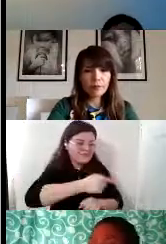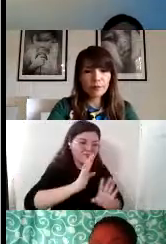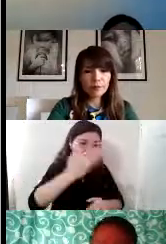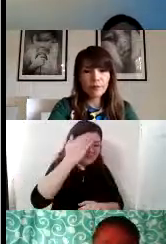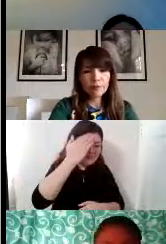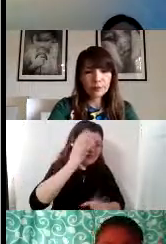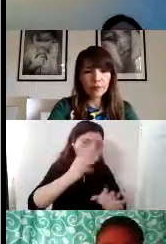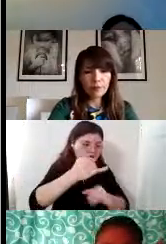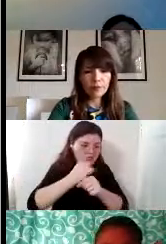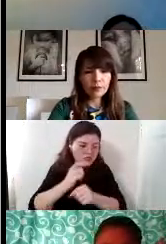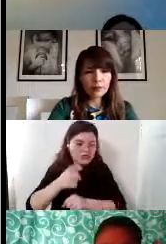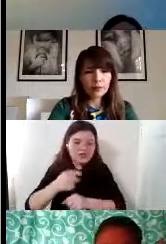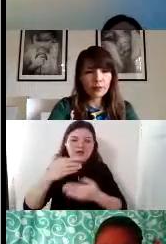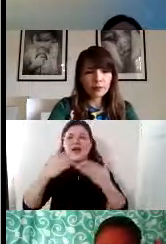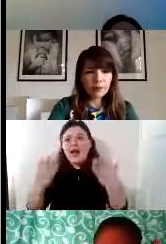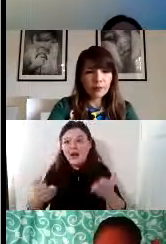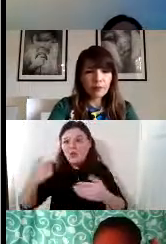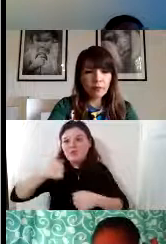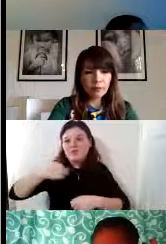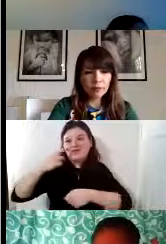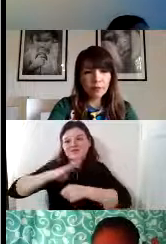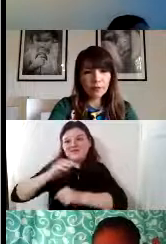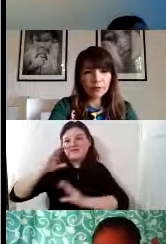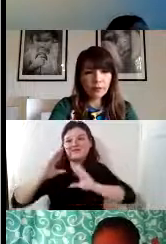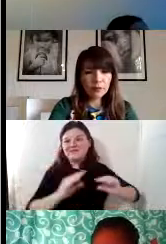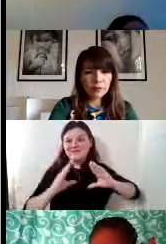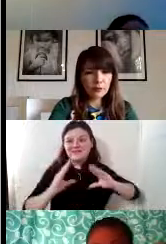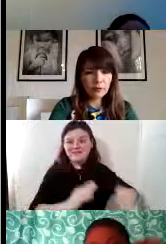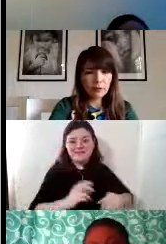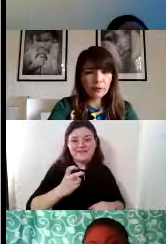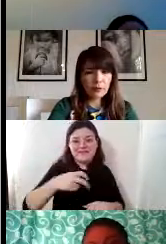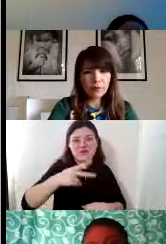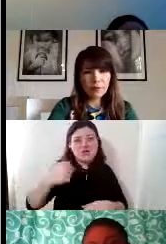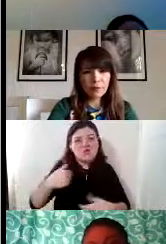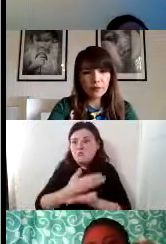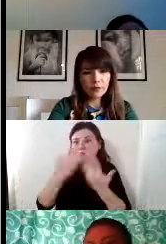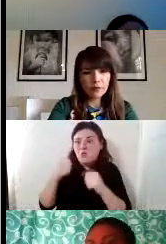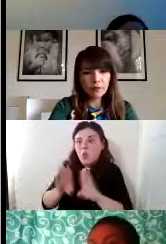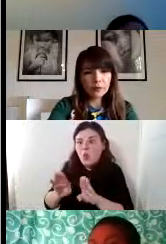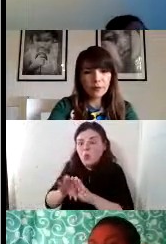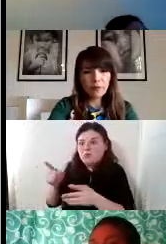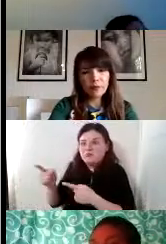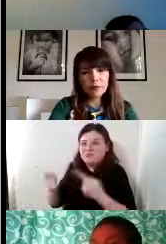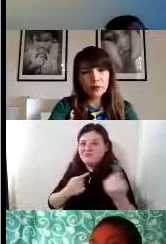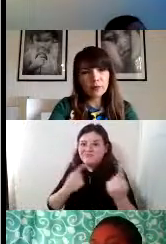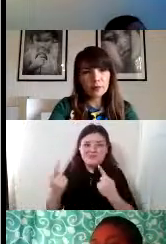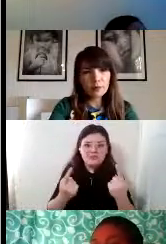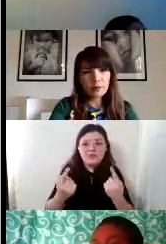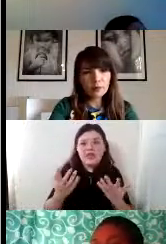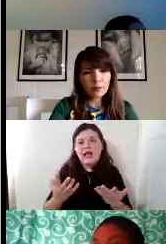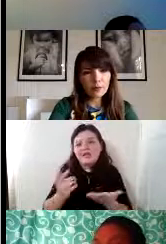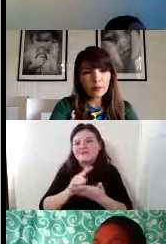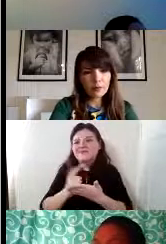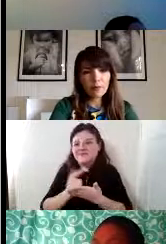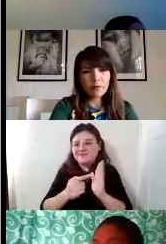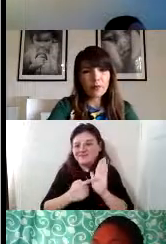me informé, entonces ahora lo hago. Y si no encuentro la forma que pueda hacer, pues a través de un libro. Sí,